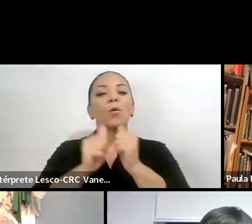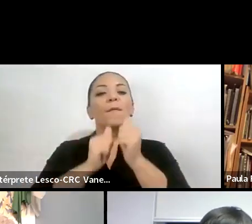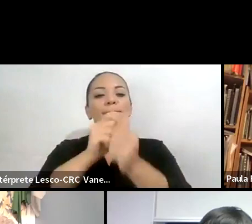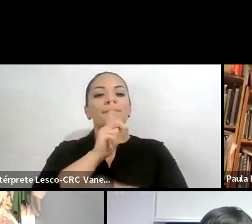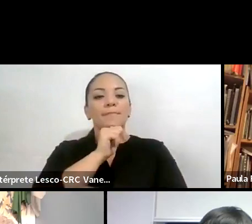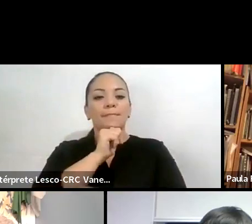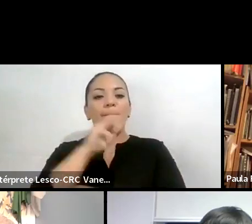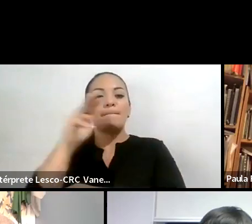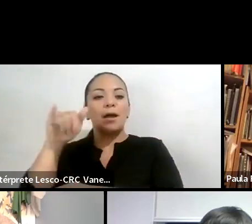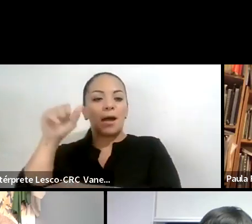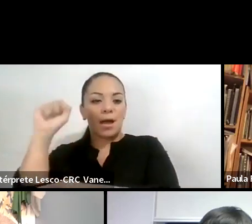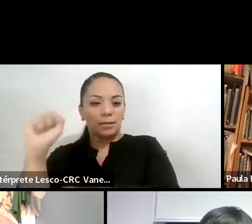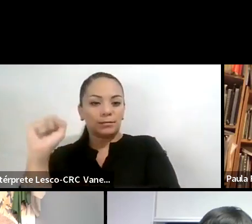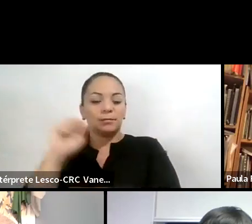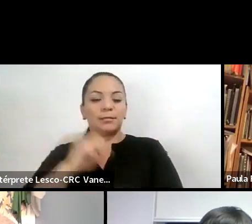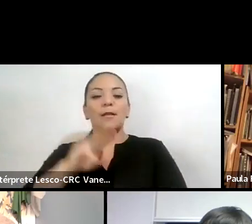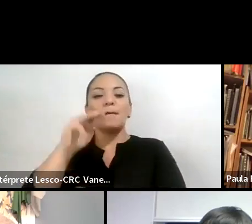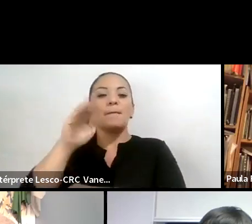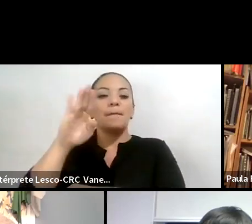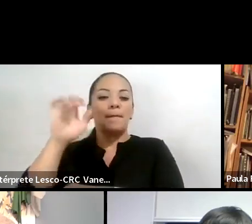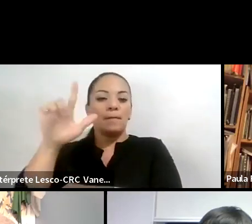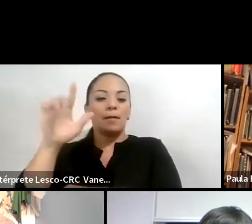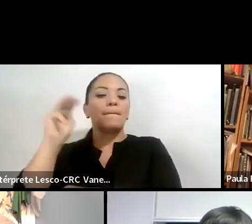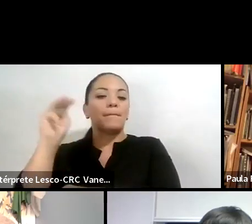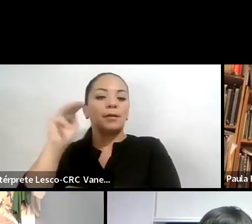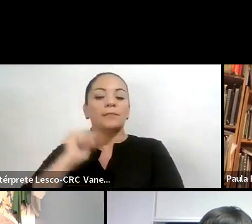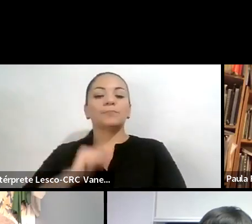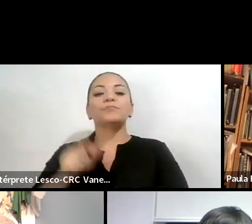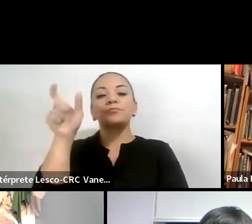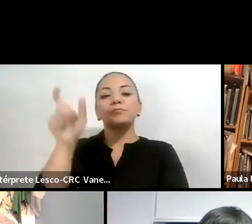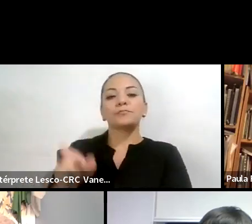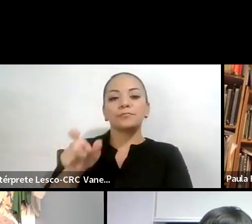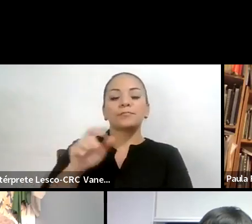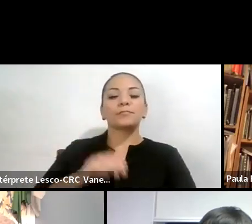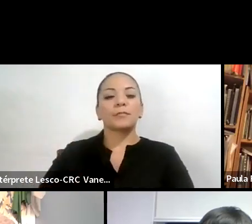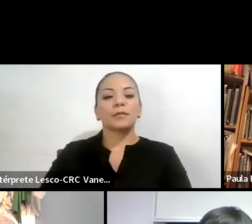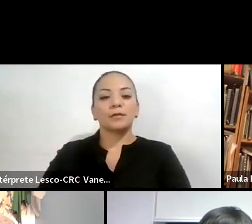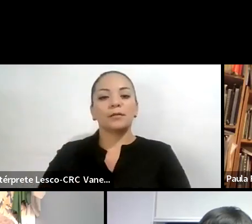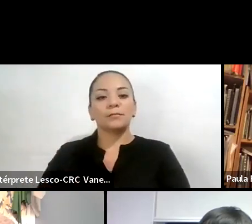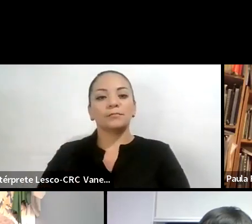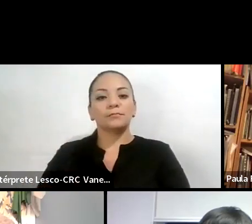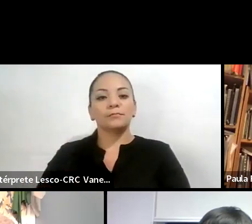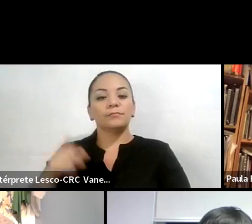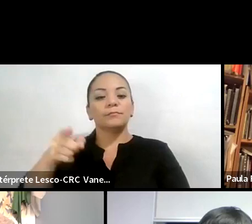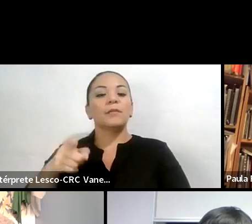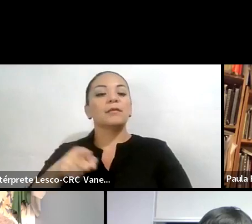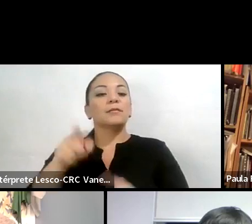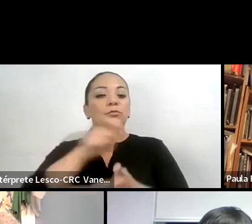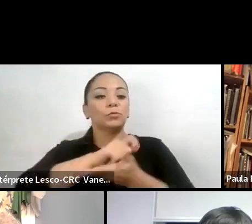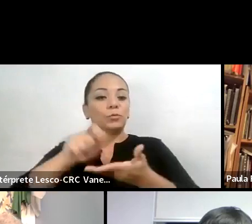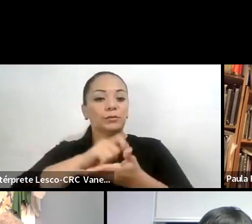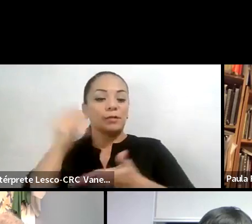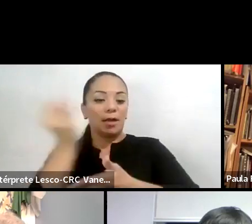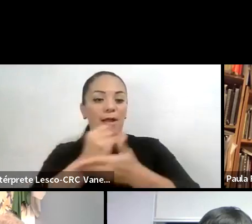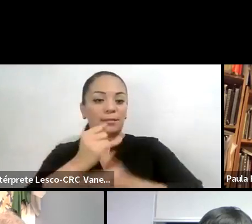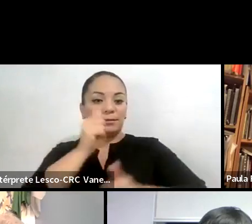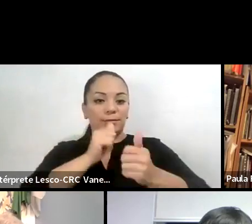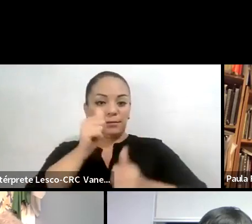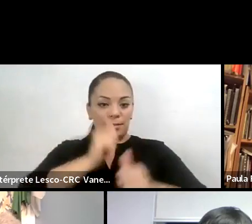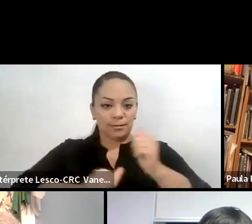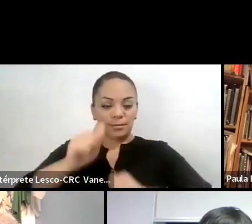la máster Mabel Marín. Ella es la subdirectora de la Escuela de Artes Escénicas de la Universidad